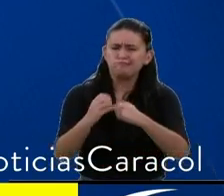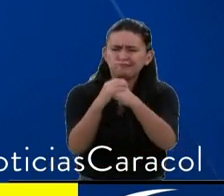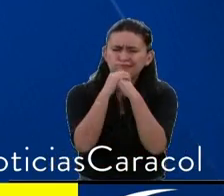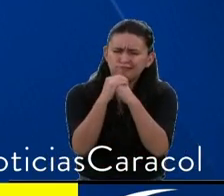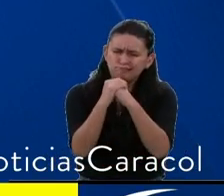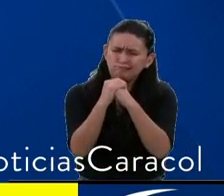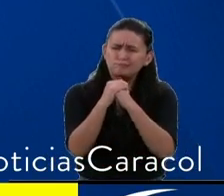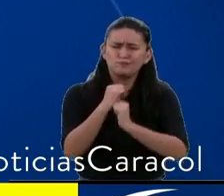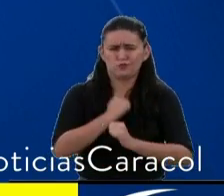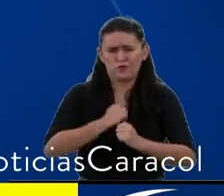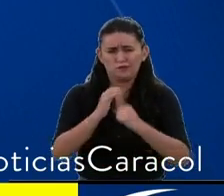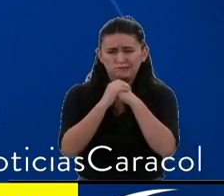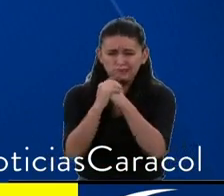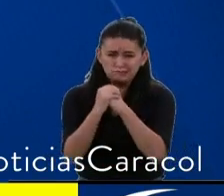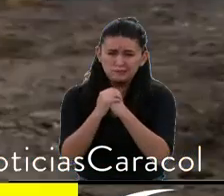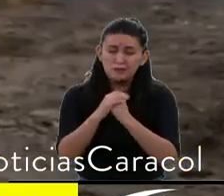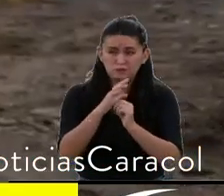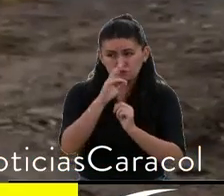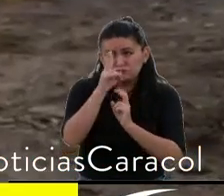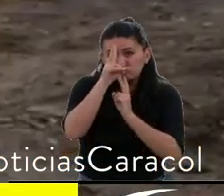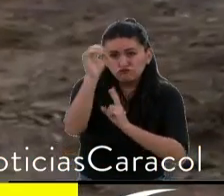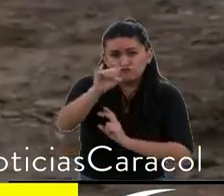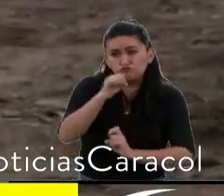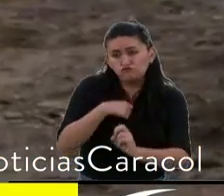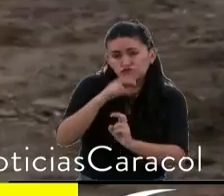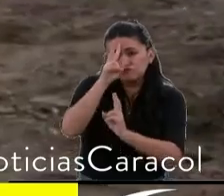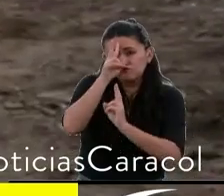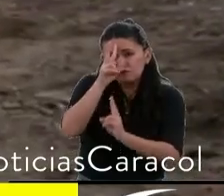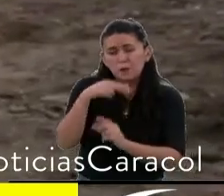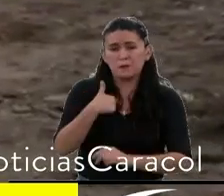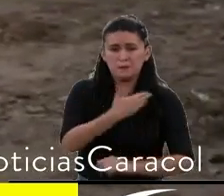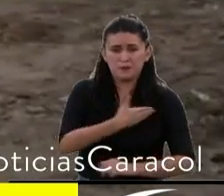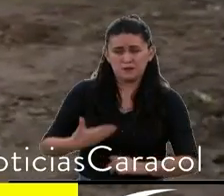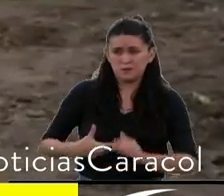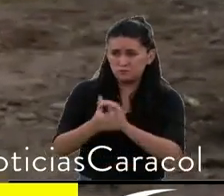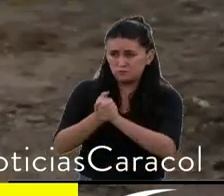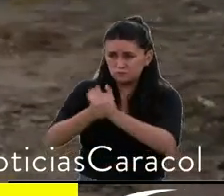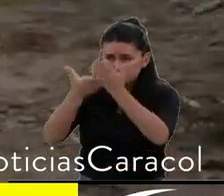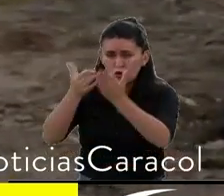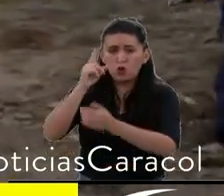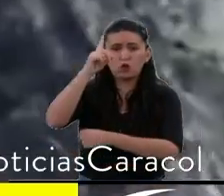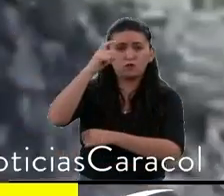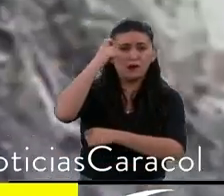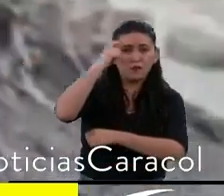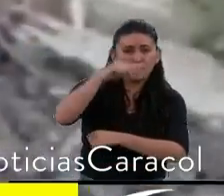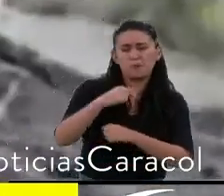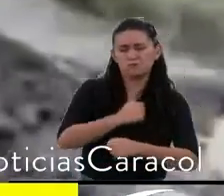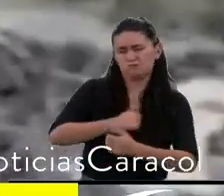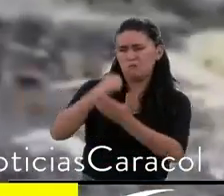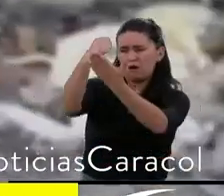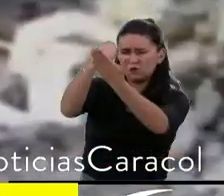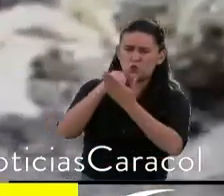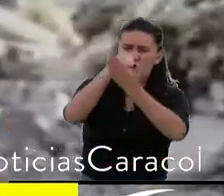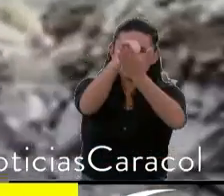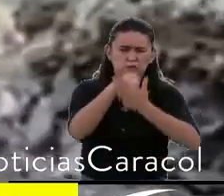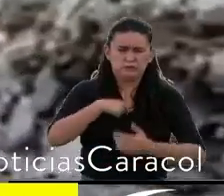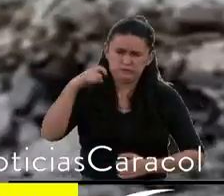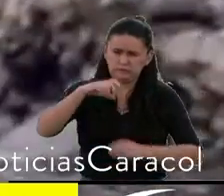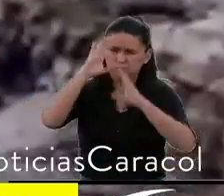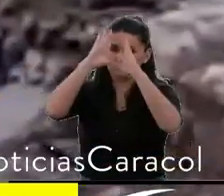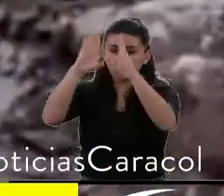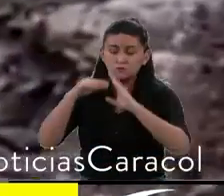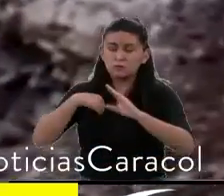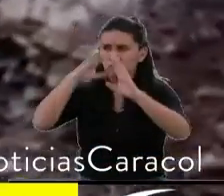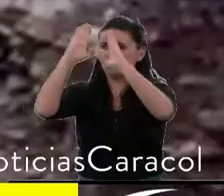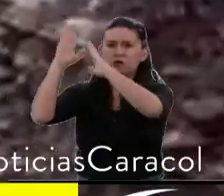este momento, de manera respetuosa, a nuestro querido presidente y a nuestro querido gobernador, que ayude a nuestro pueblo, que pongan los ojos